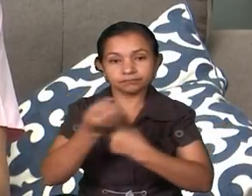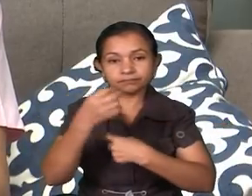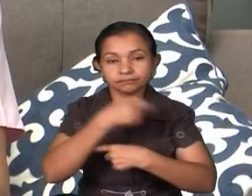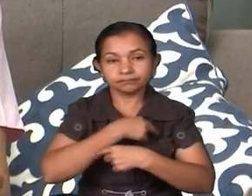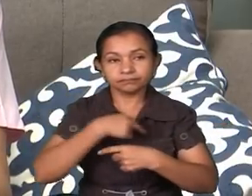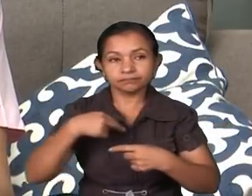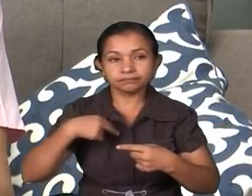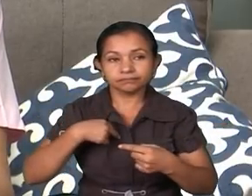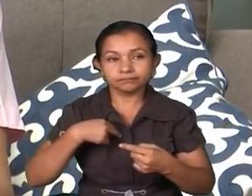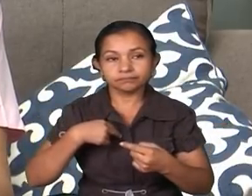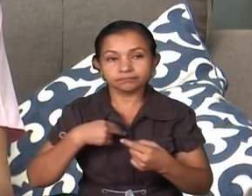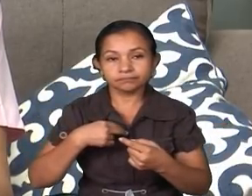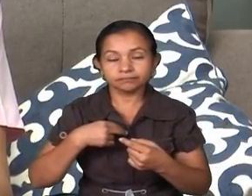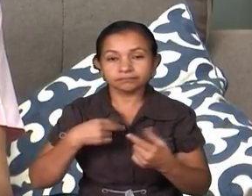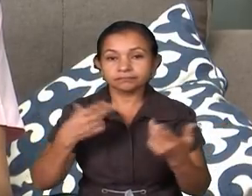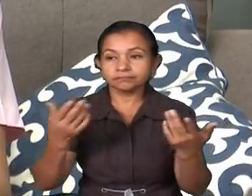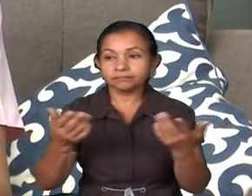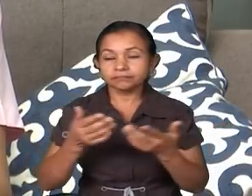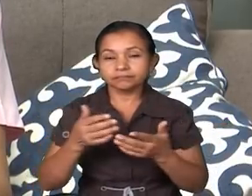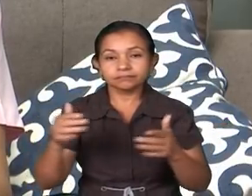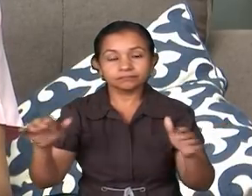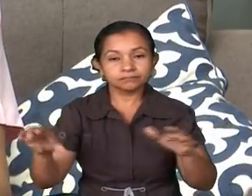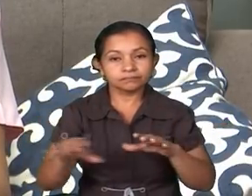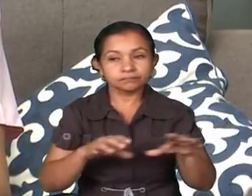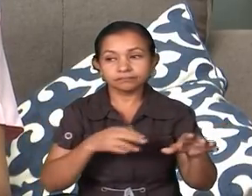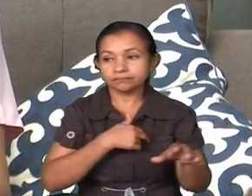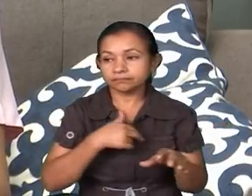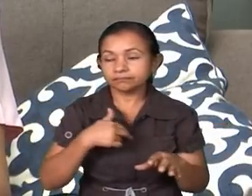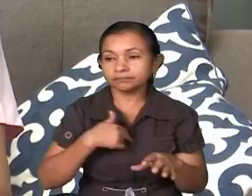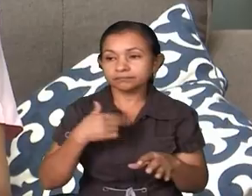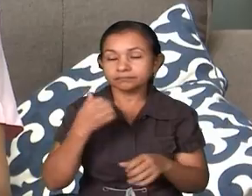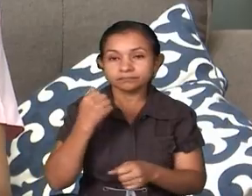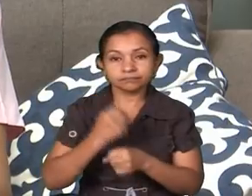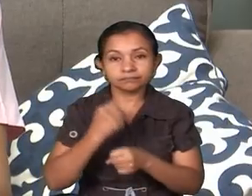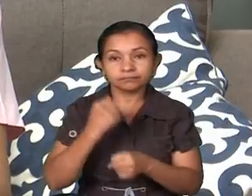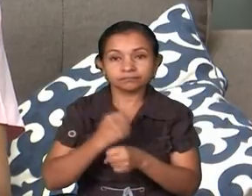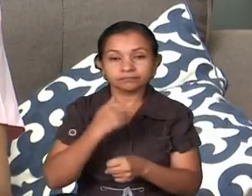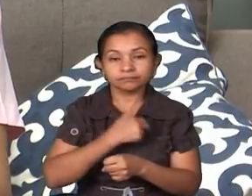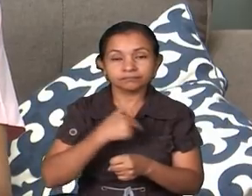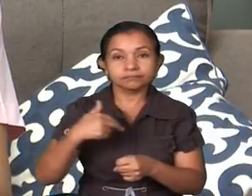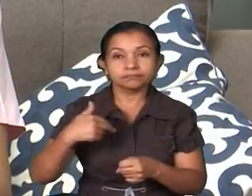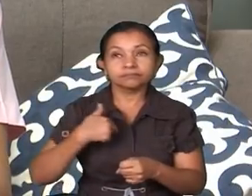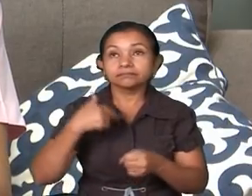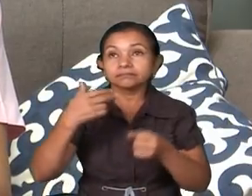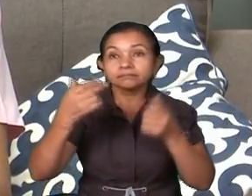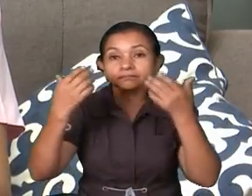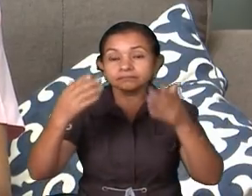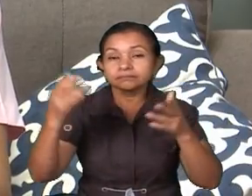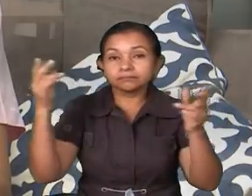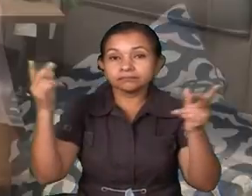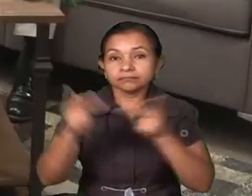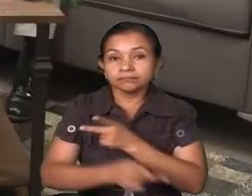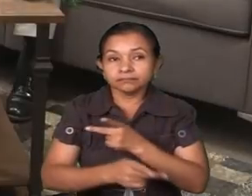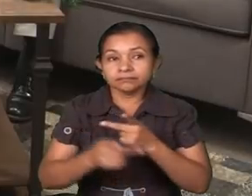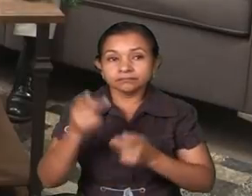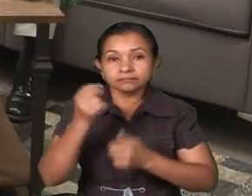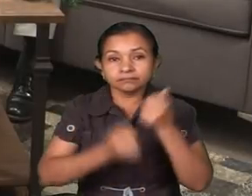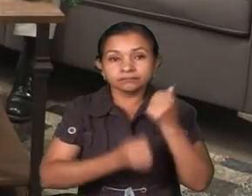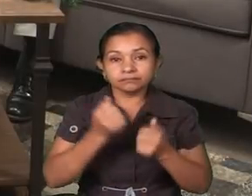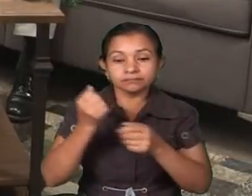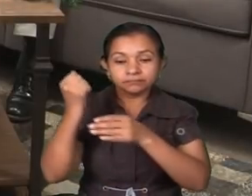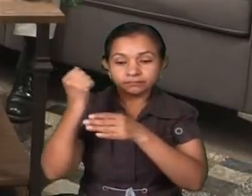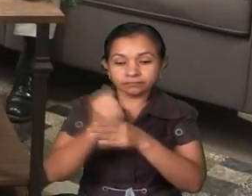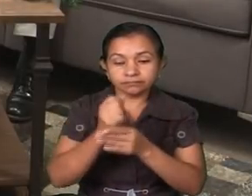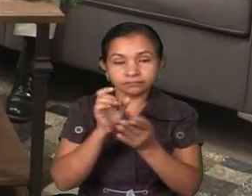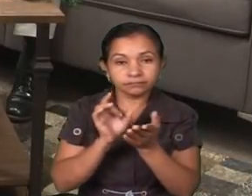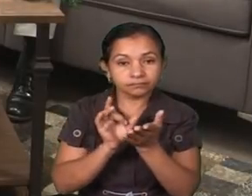también la actuación que plantaron frente a las acciones barbáricas, frente a los crímenes de